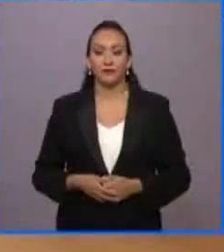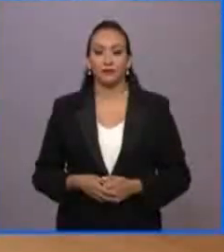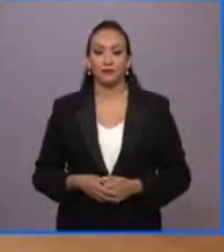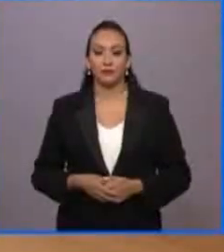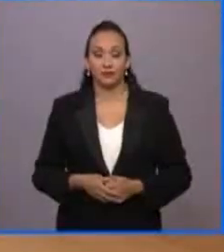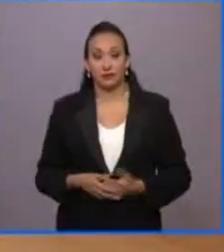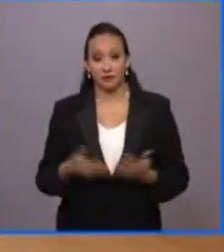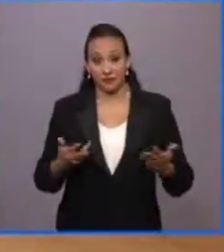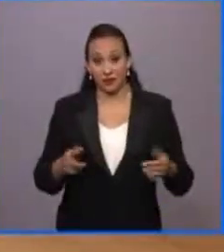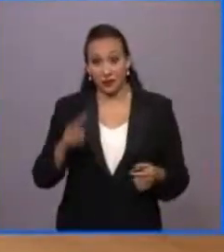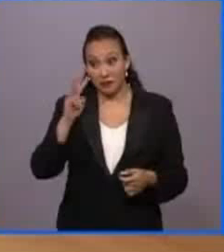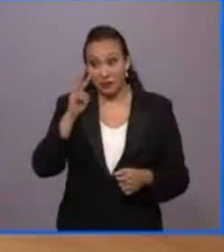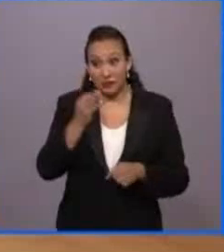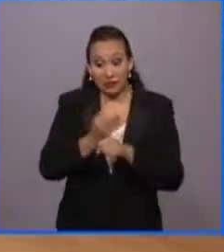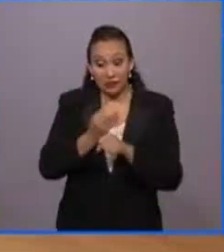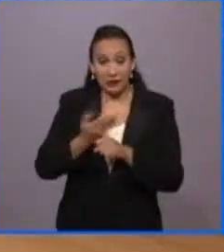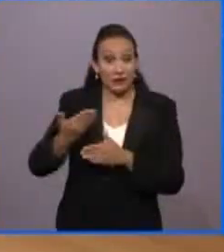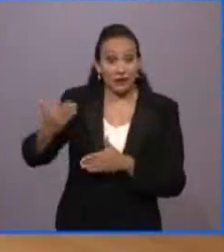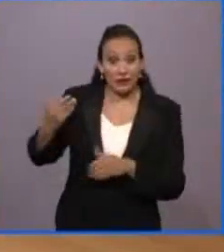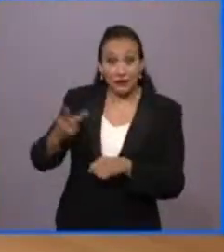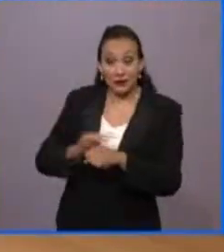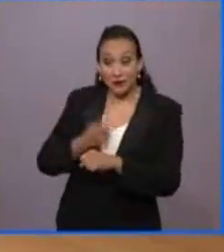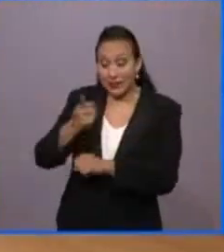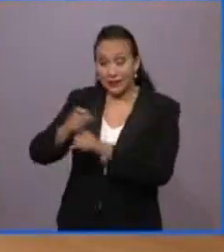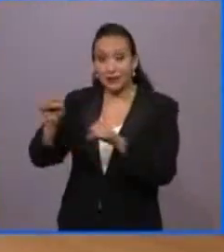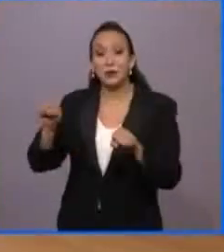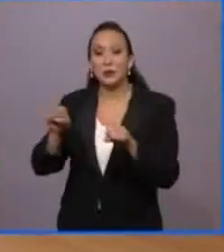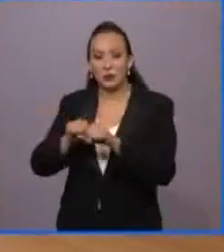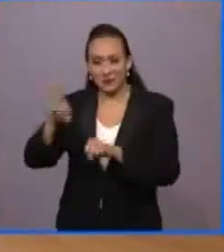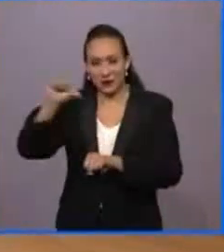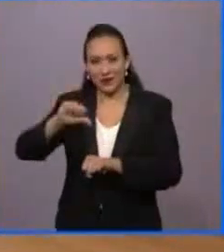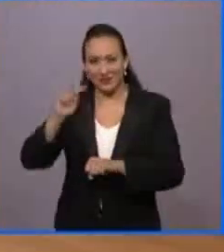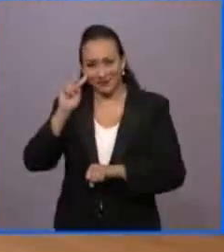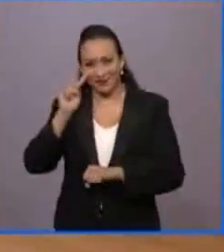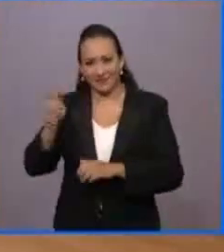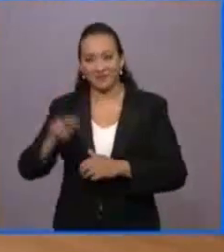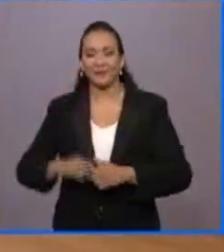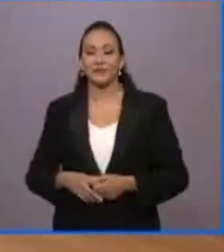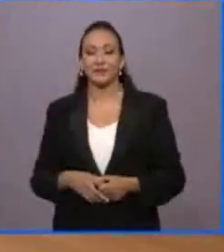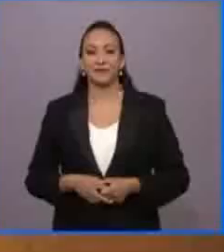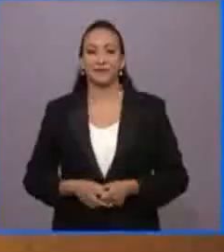Y veamos ahora lo más reciente generado en la primera sala de la Suprema Corte.